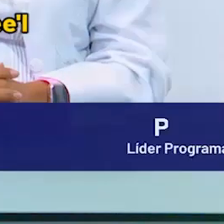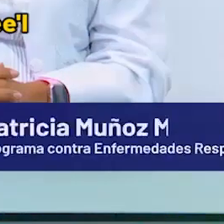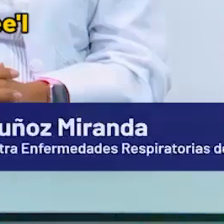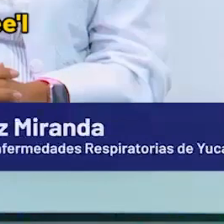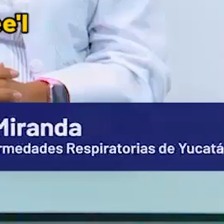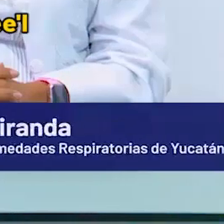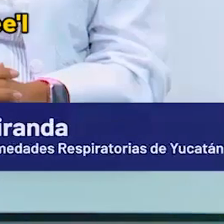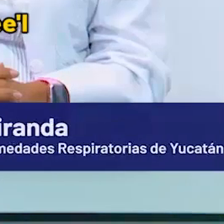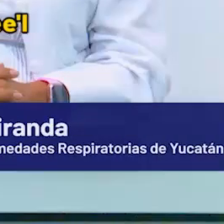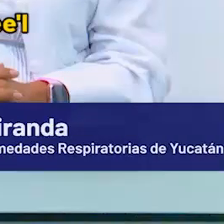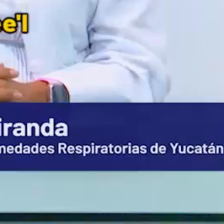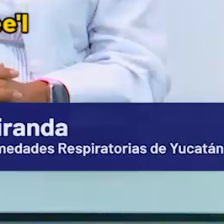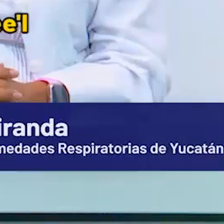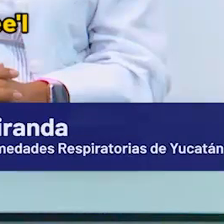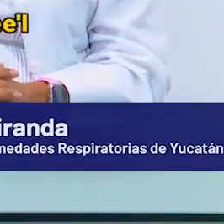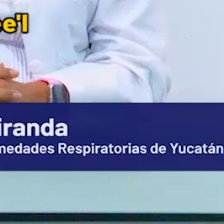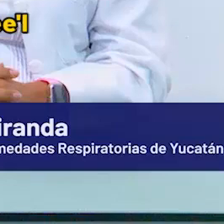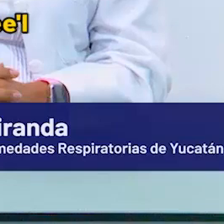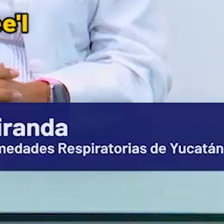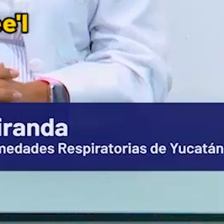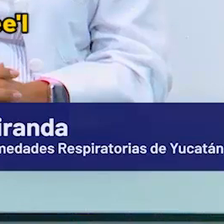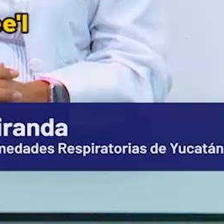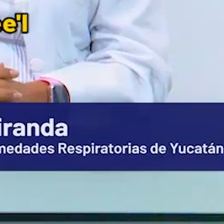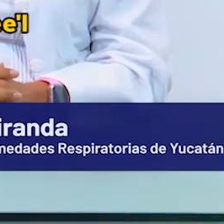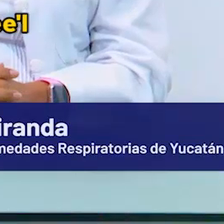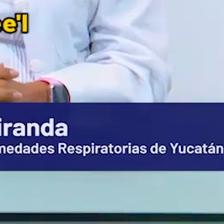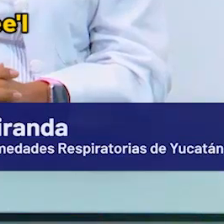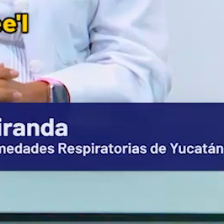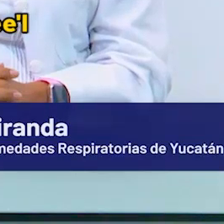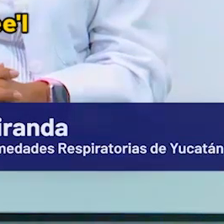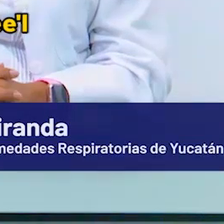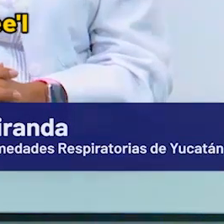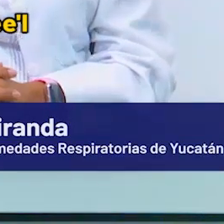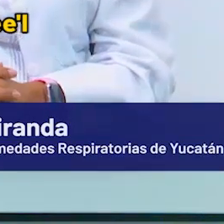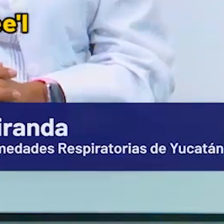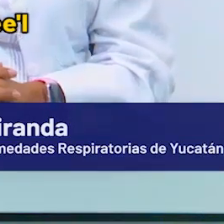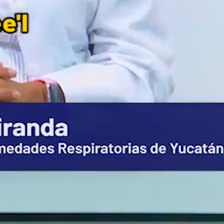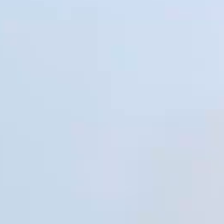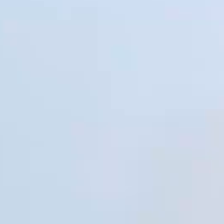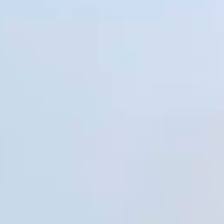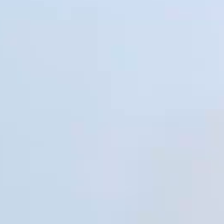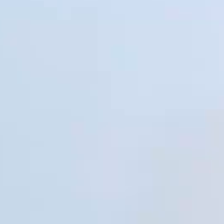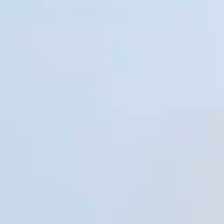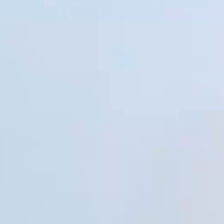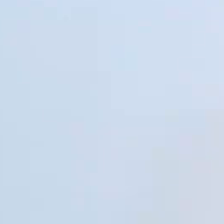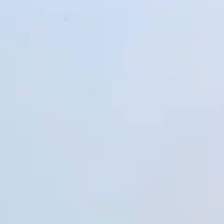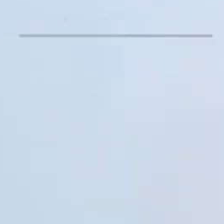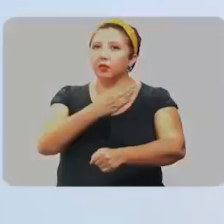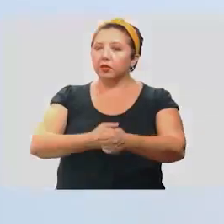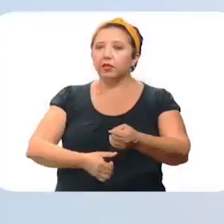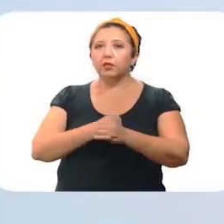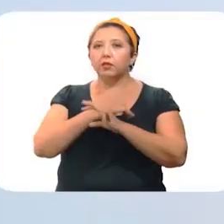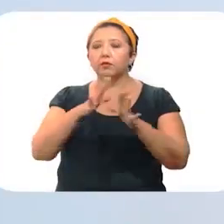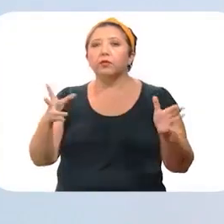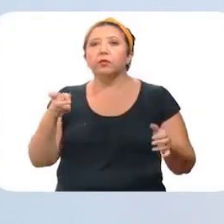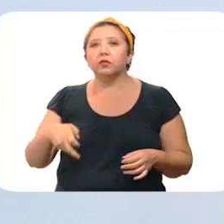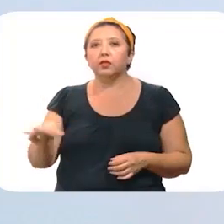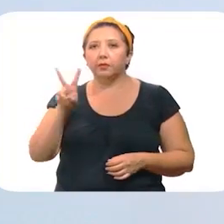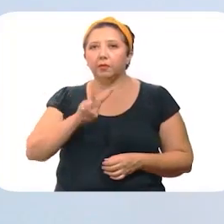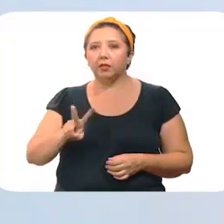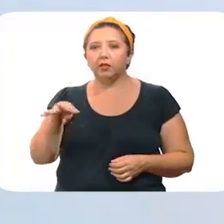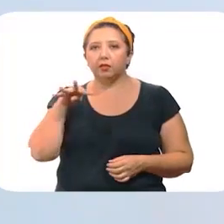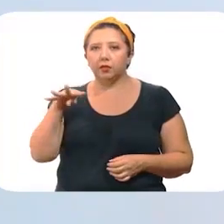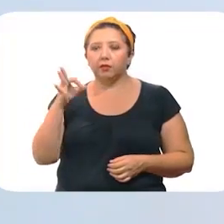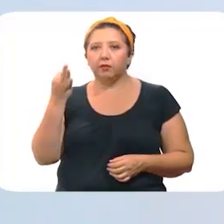Buenas tardes. Nos disponemos a dar el parte médico relacionado con el COVID-19 en Yucatán. Adelante, doctora. Gracias, doctora. Buenas tardes. Este es el parte médico de este